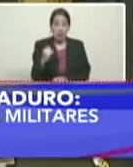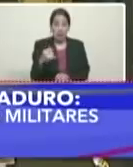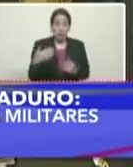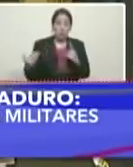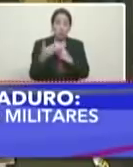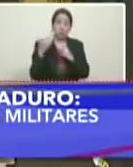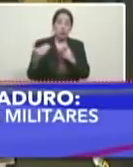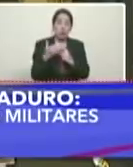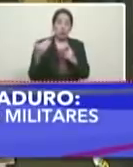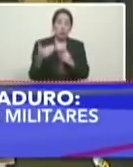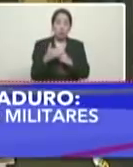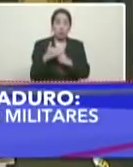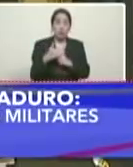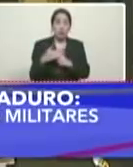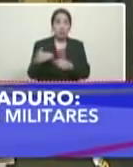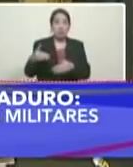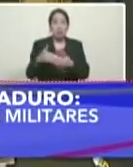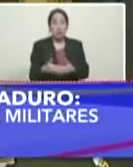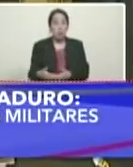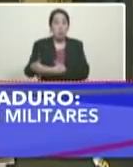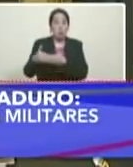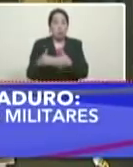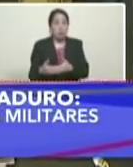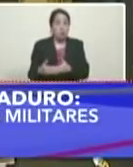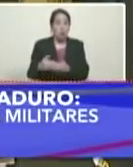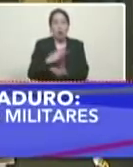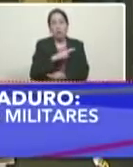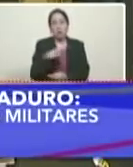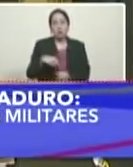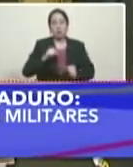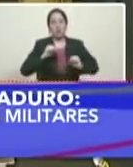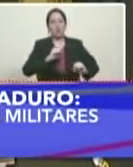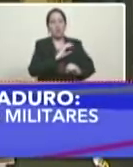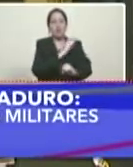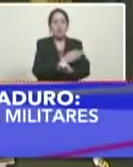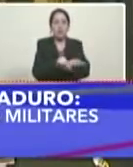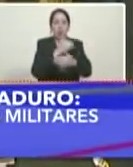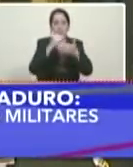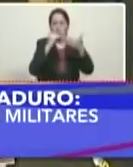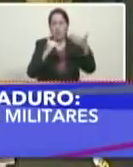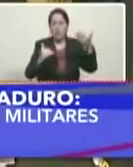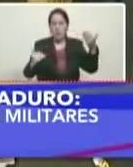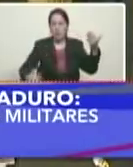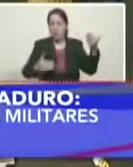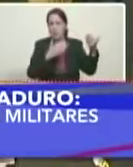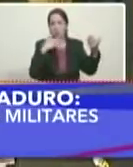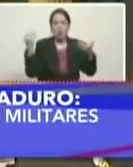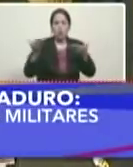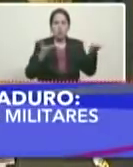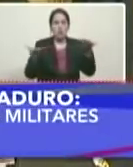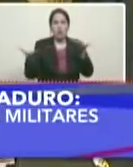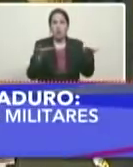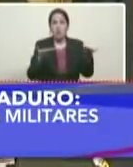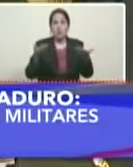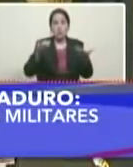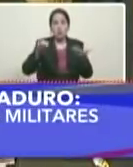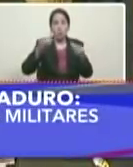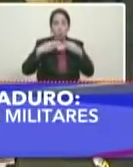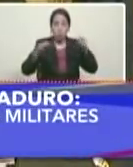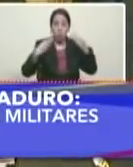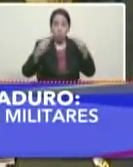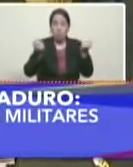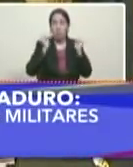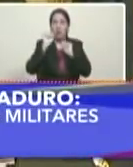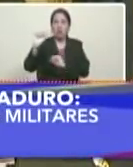imperialista para reforzar y asegurar todos nuestros servicios públicos ha probado